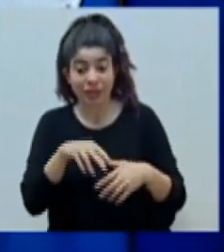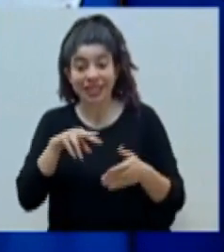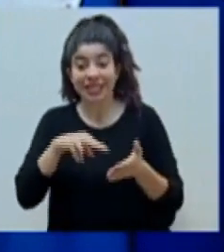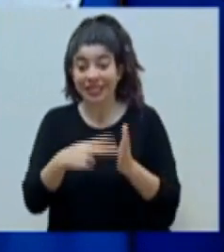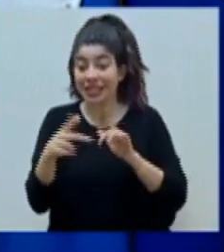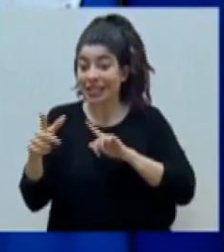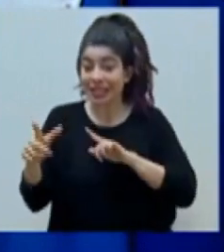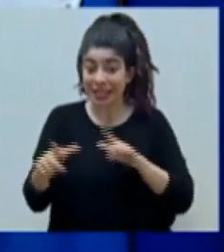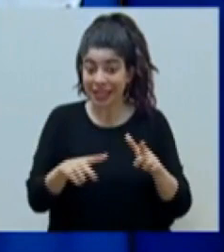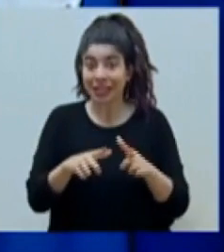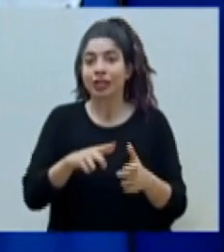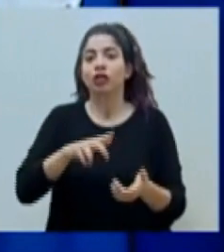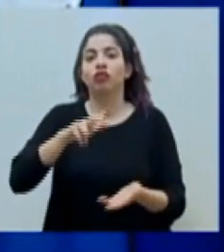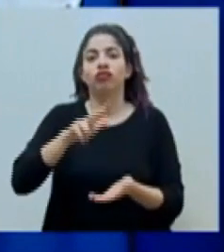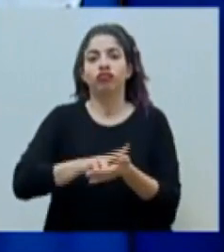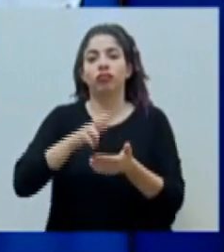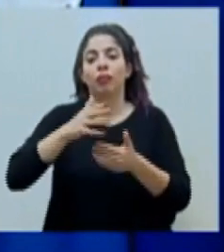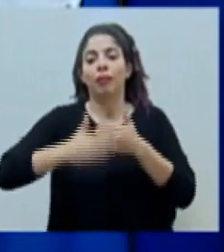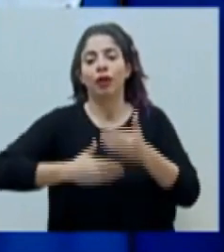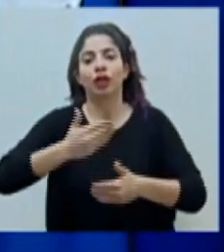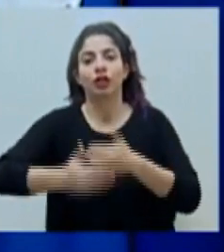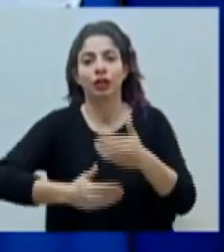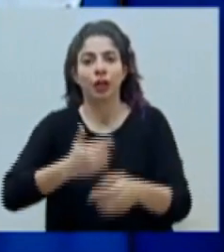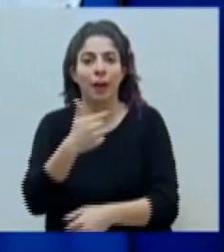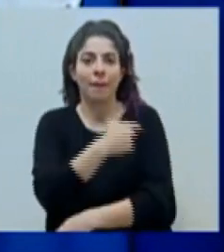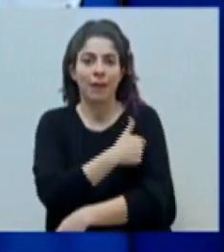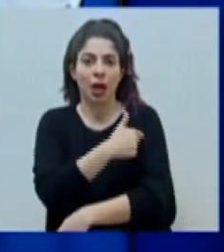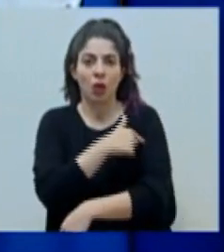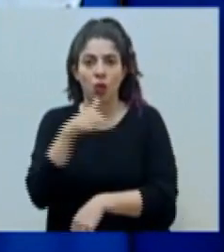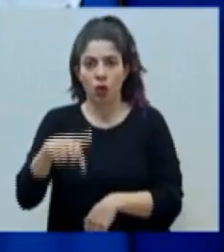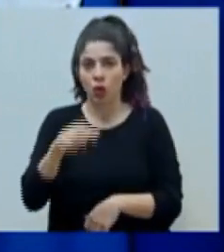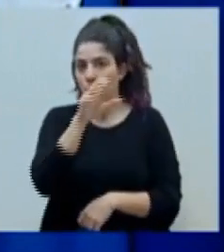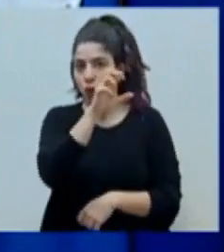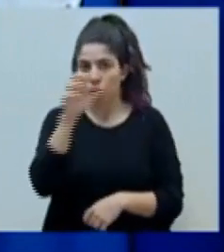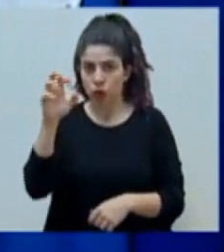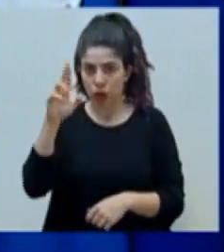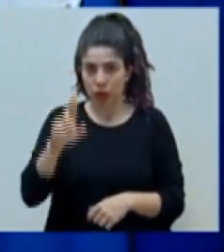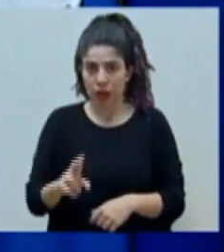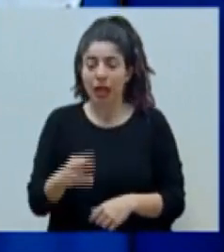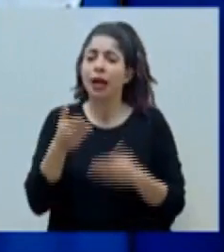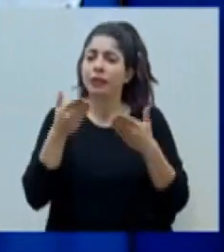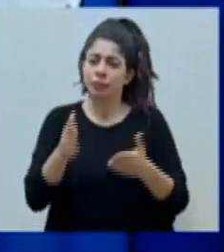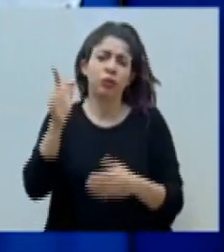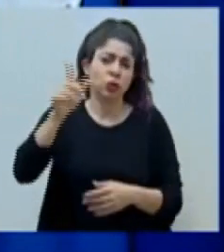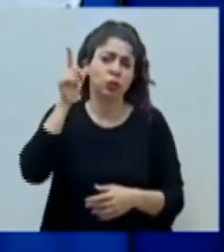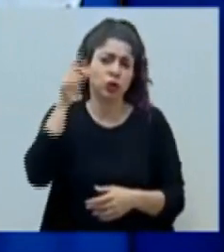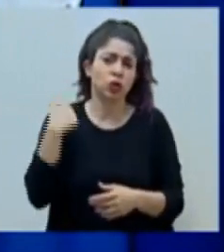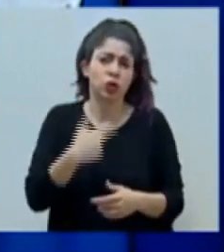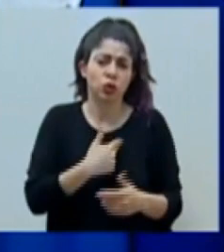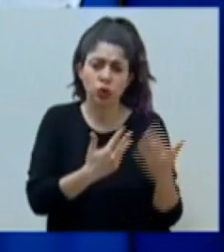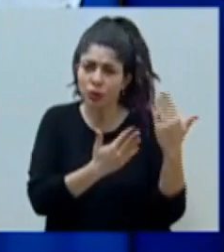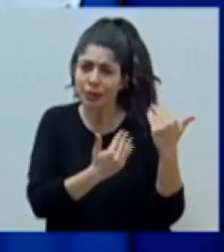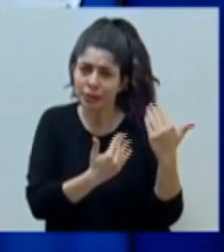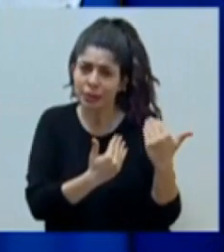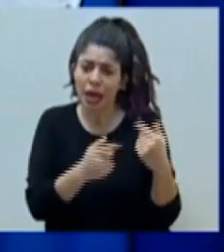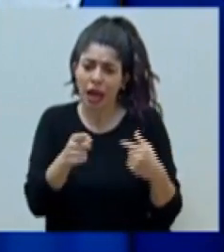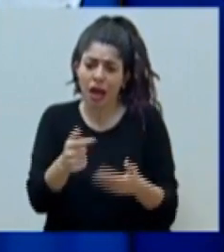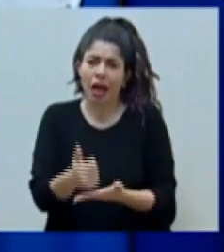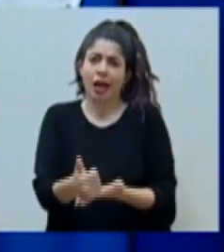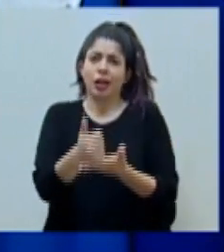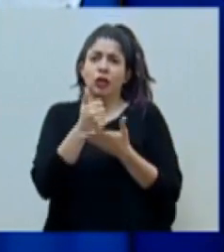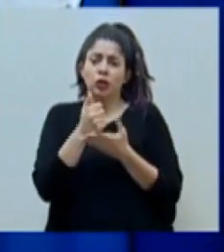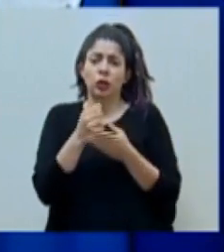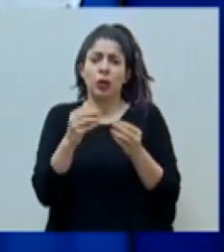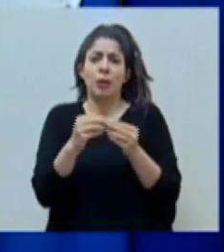certero, en nuestro proceso de vacunación en Costa Rica. Esto, por supuesto, también esperamos que fortalezca